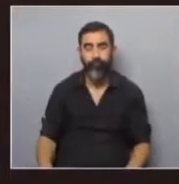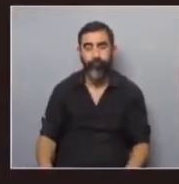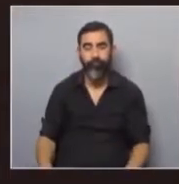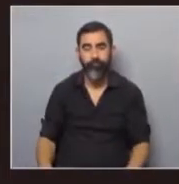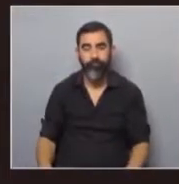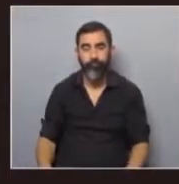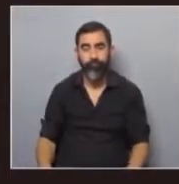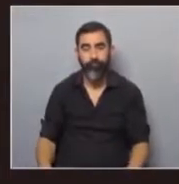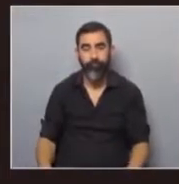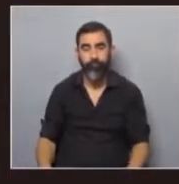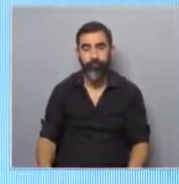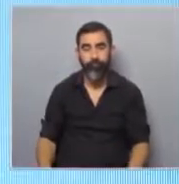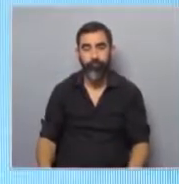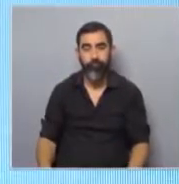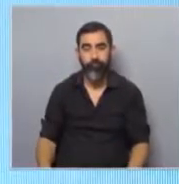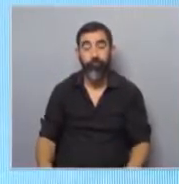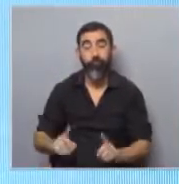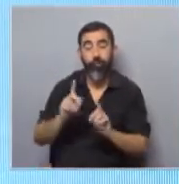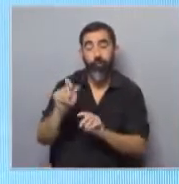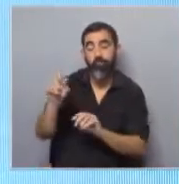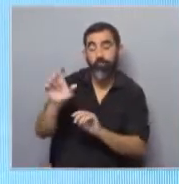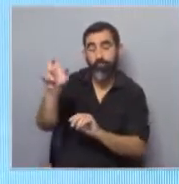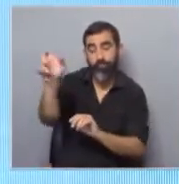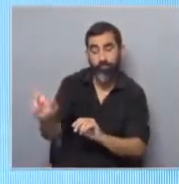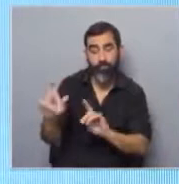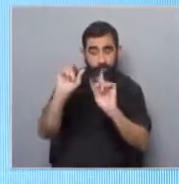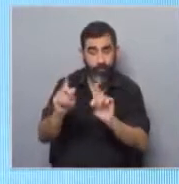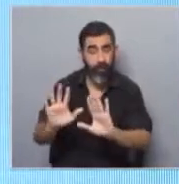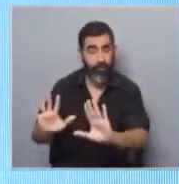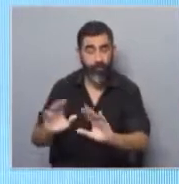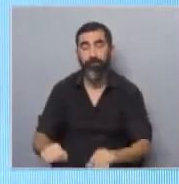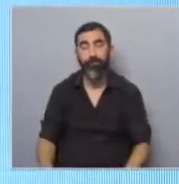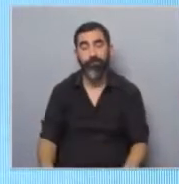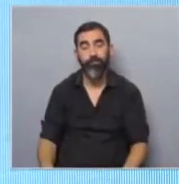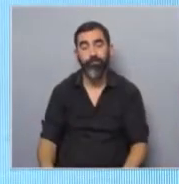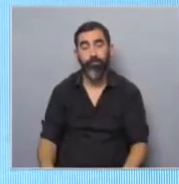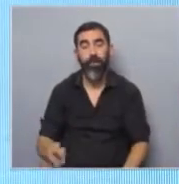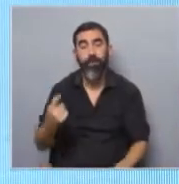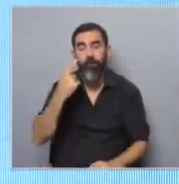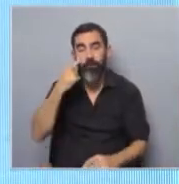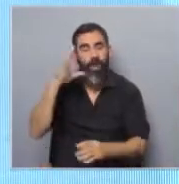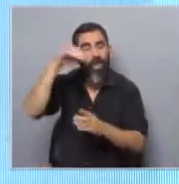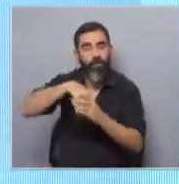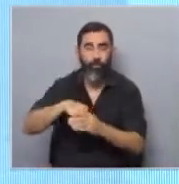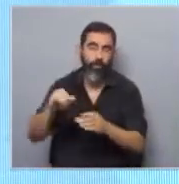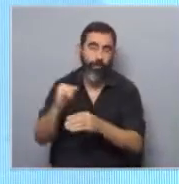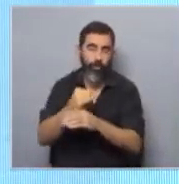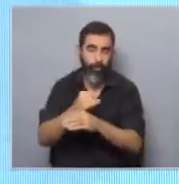O sea que otra de las características de don Clemente, ¿no? Él vivía en el instituto.